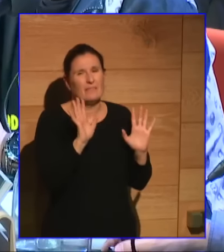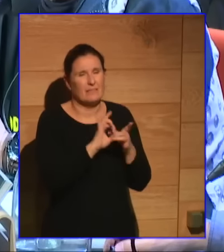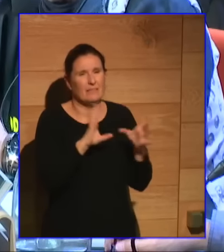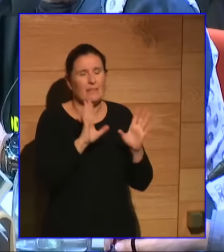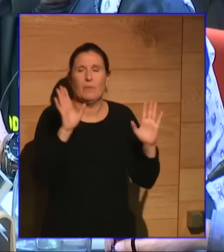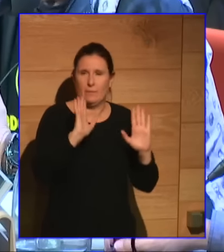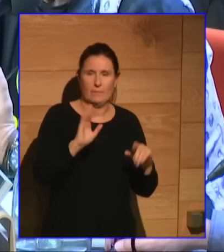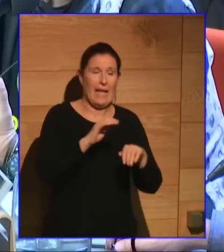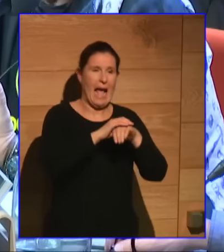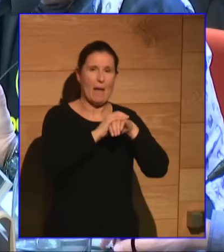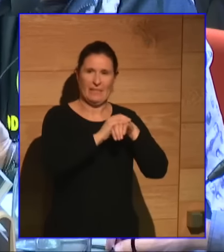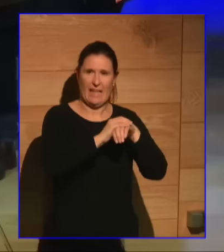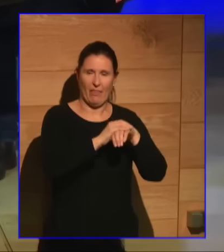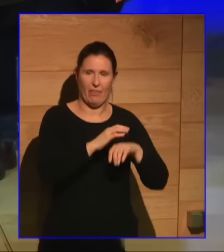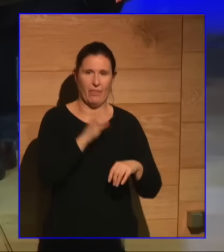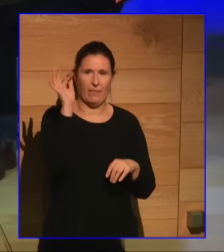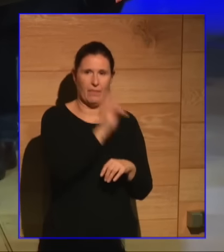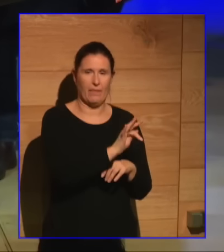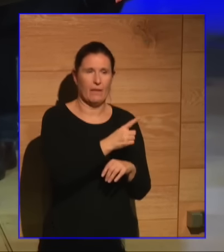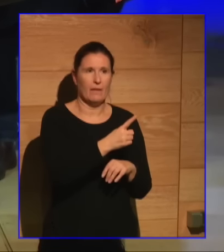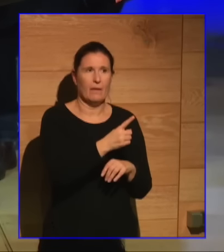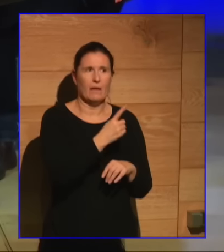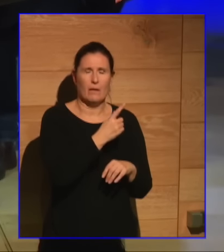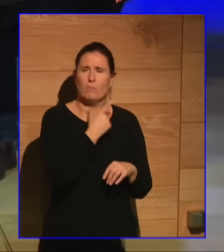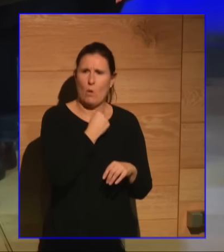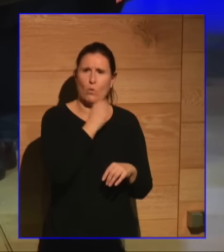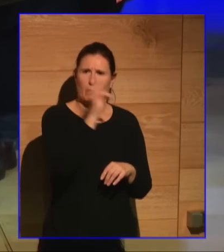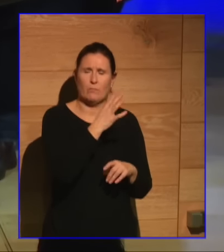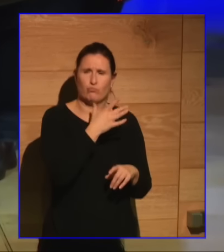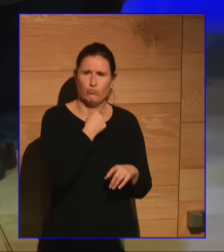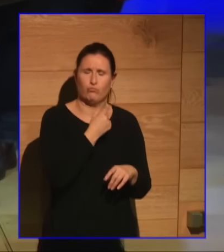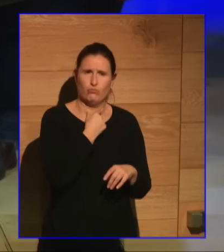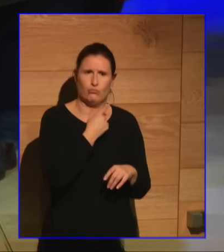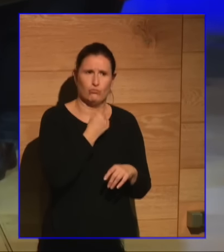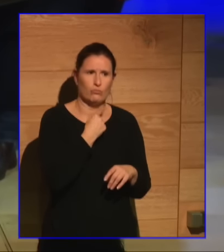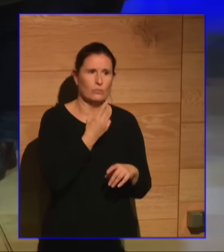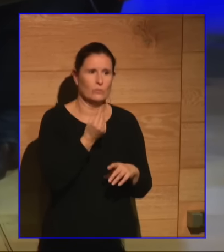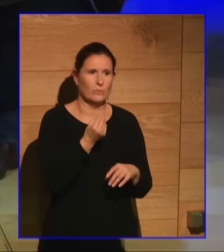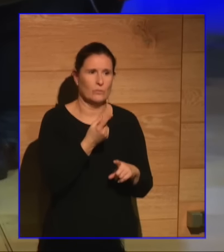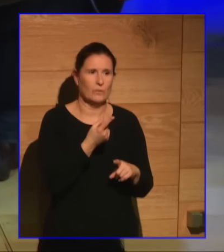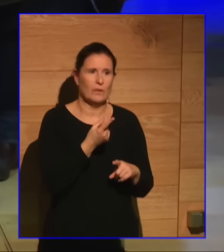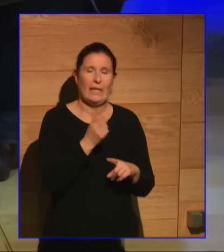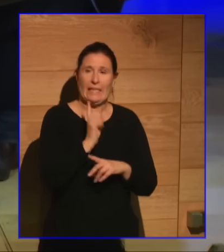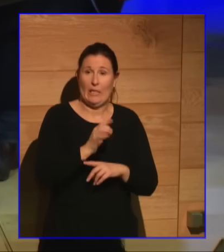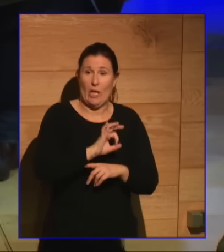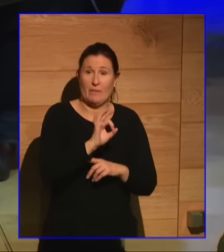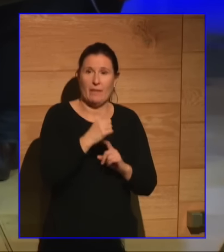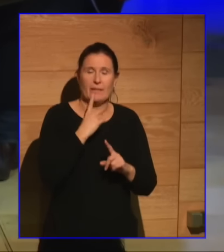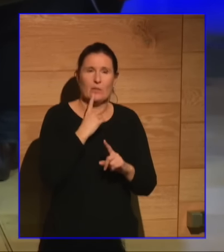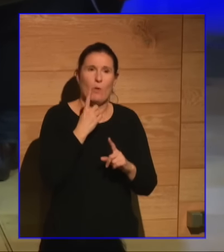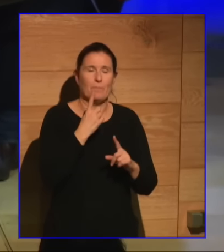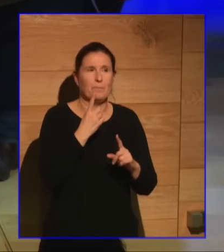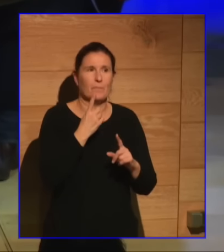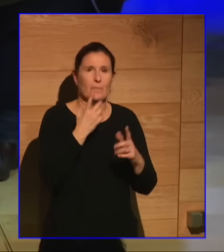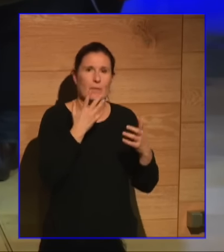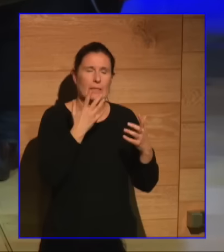Amistad. A mí me gusta mucho esta película y creo que... Pues cuéntanos por qué. De nuevo es Steven Spielberg luchando contra las propias expectativas.